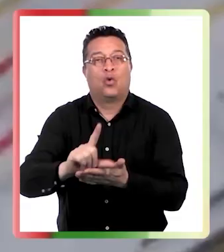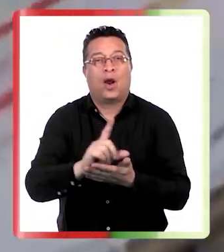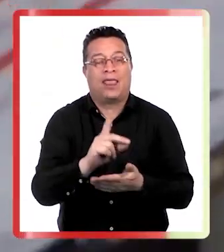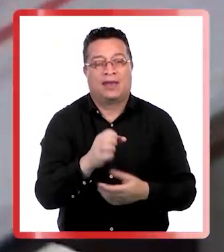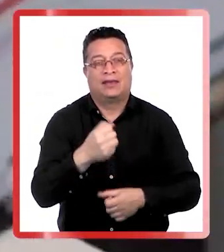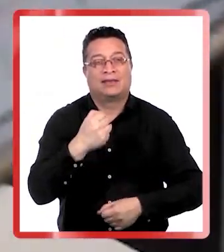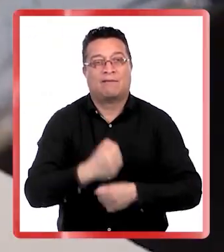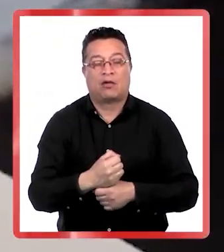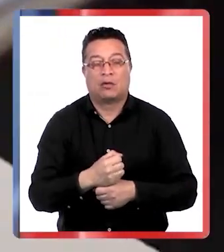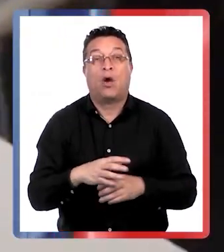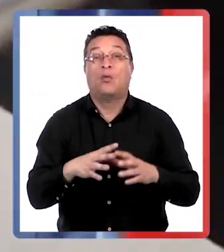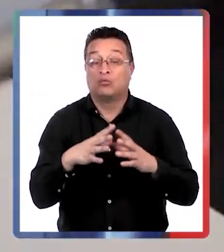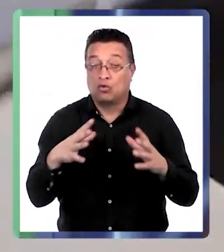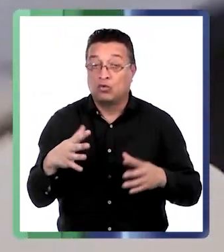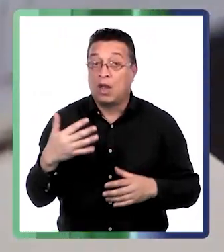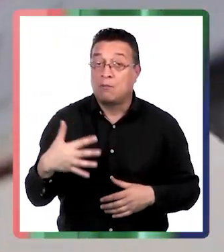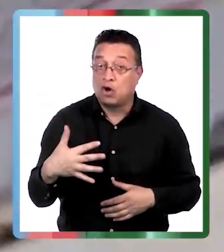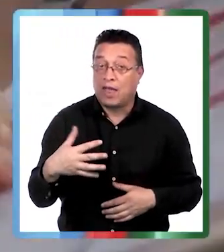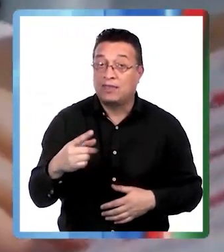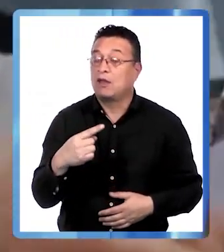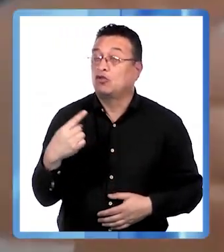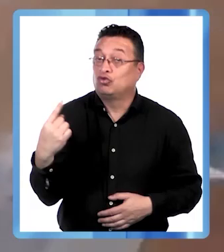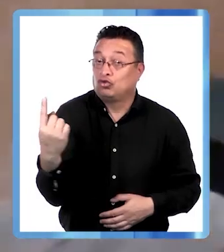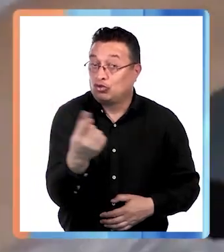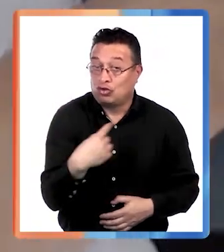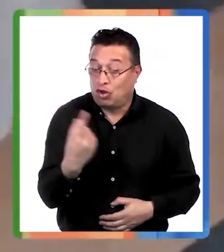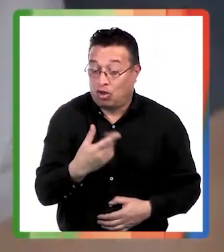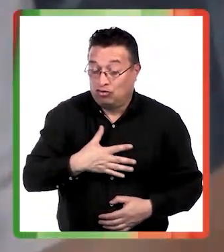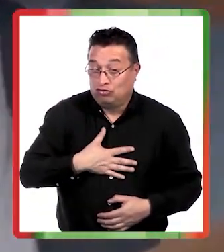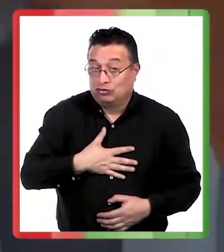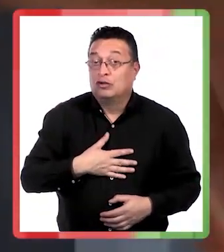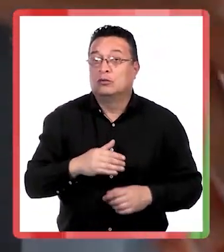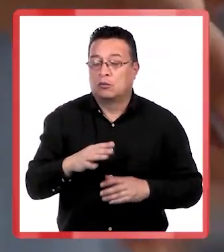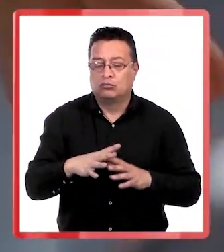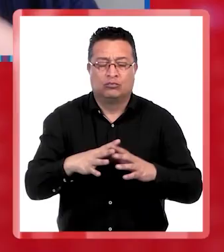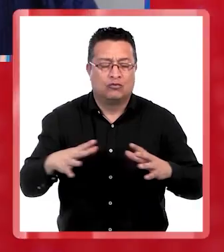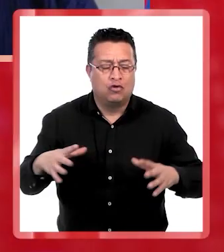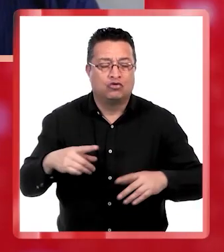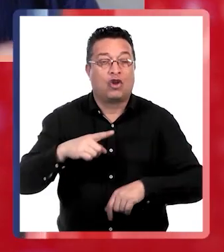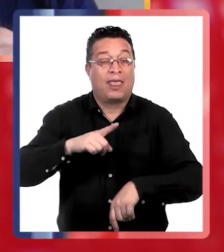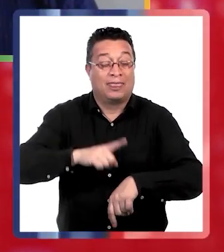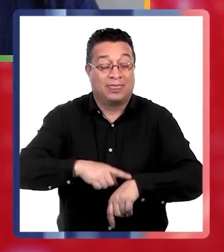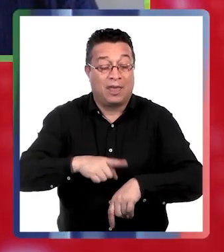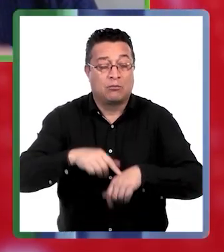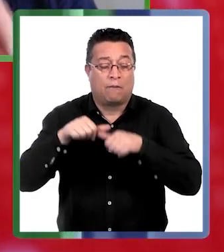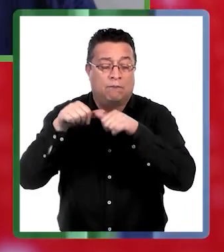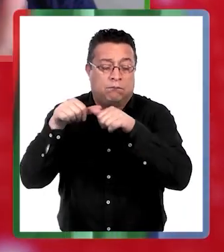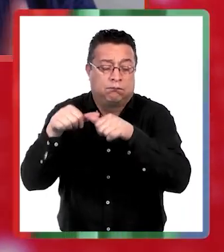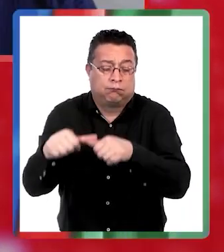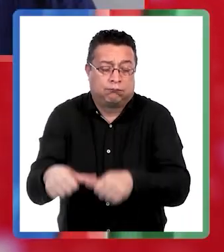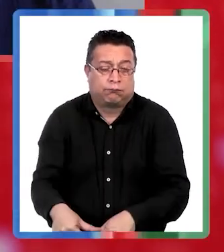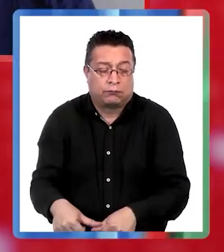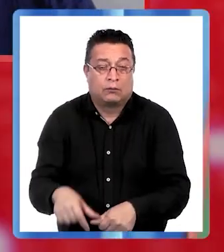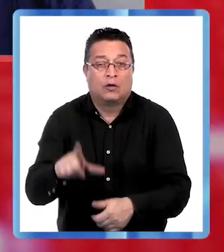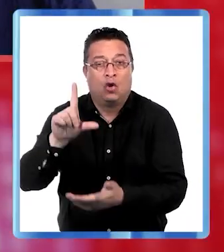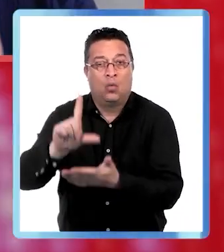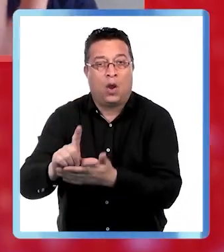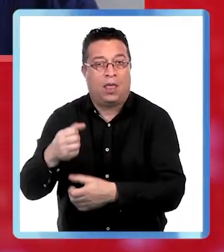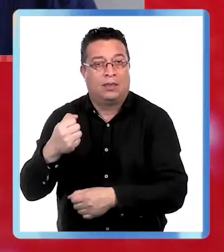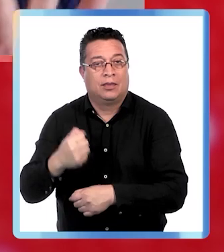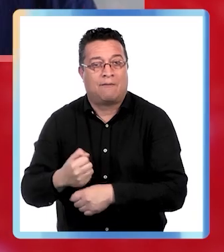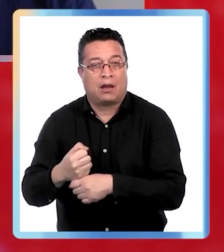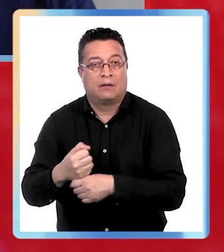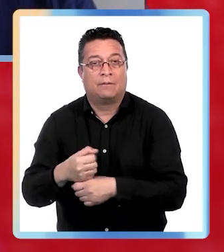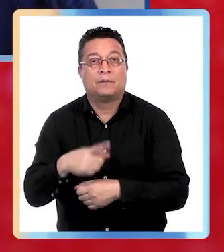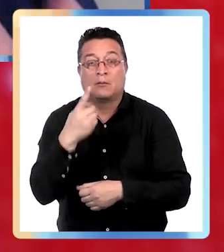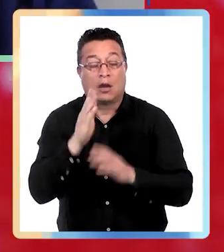también los espacios de trabajo. Porque es muy importante algo, todos nosotros pasamos la mayoría del tiempo de nuestra vida en